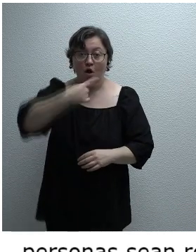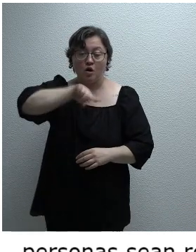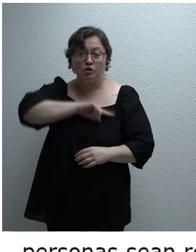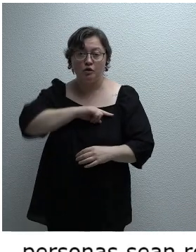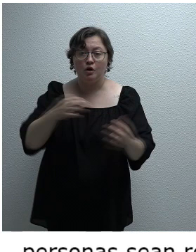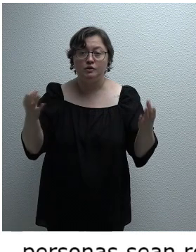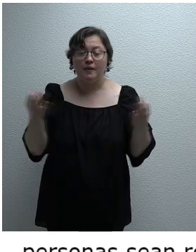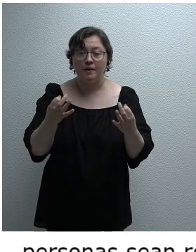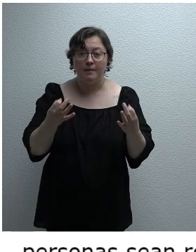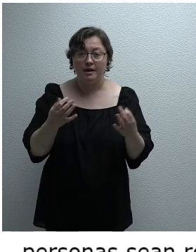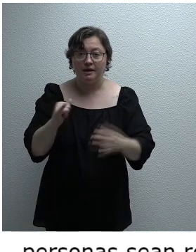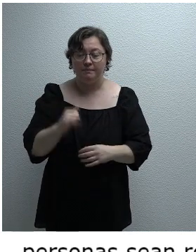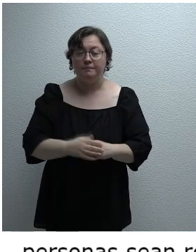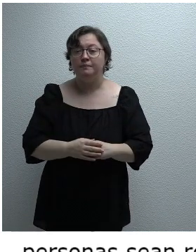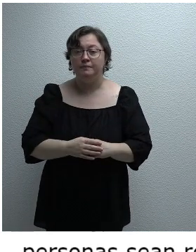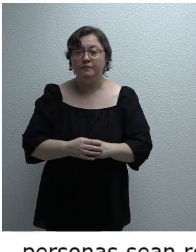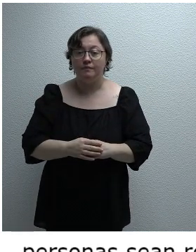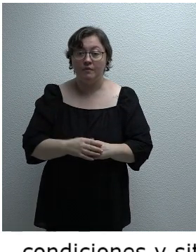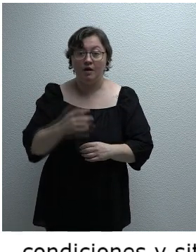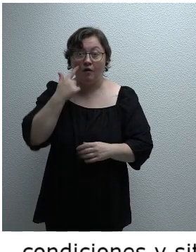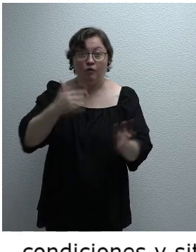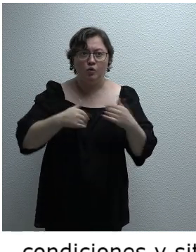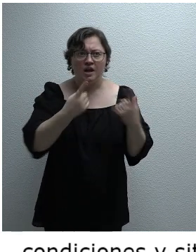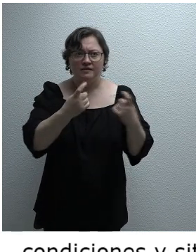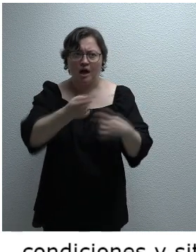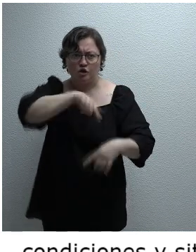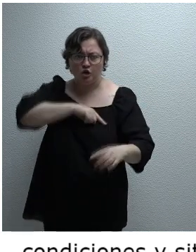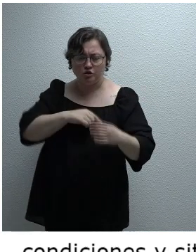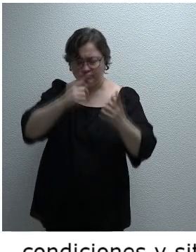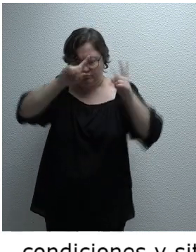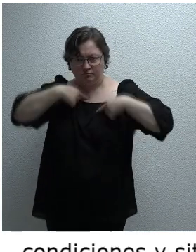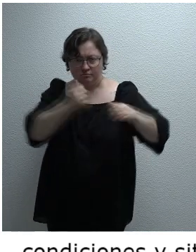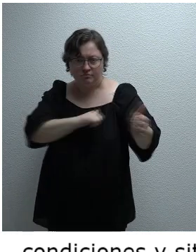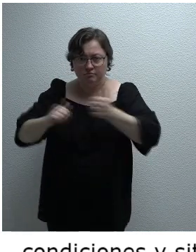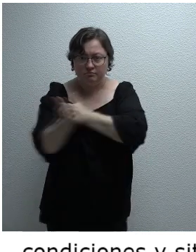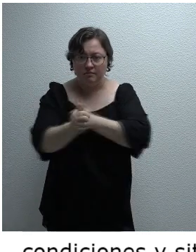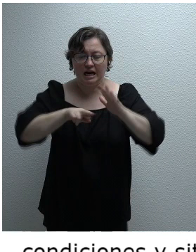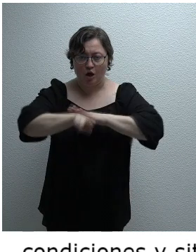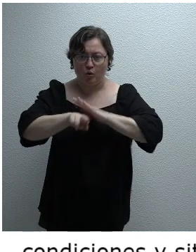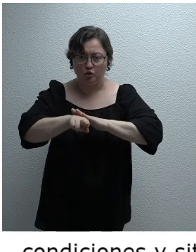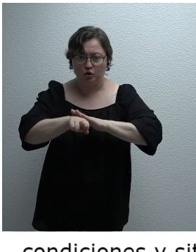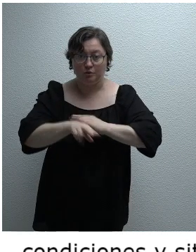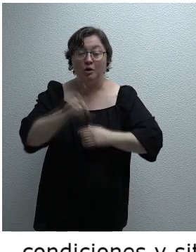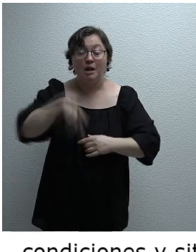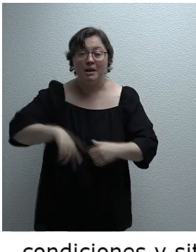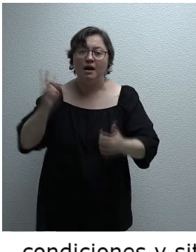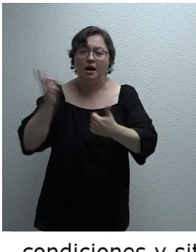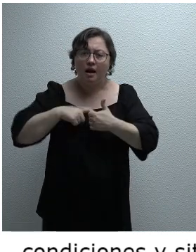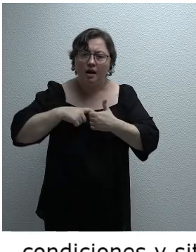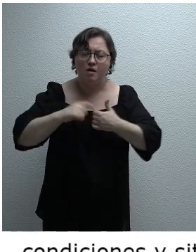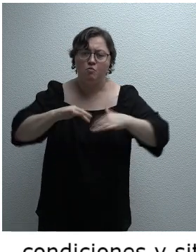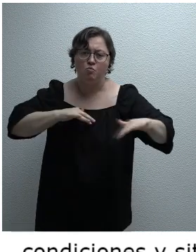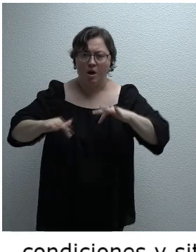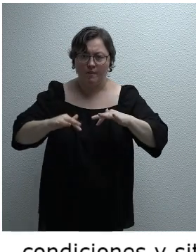obligación no solo de anticiparnos a las nuevas necesidades, sino también de ser participantes activos para